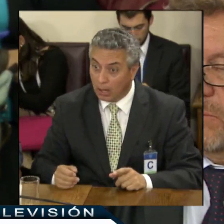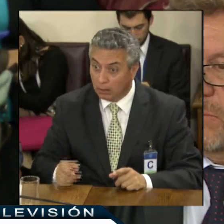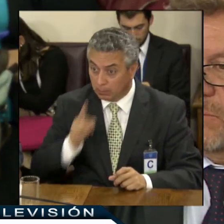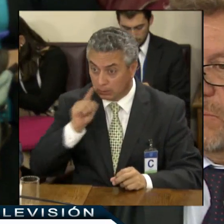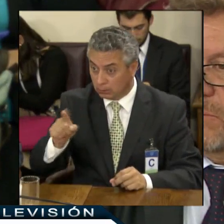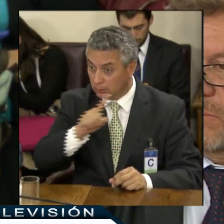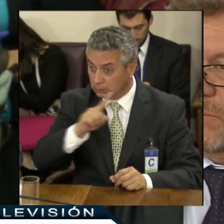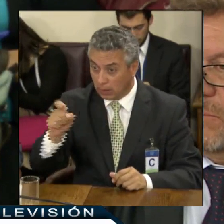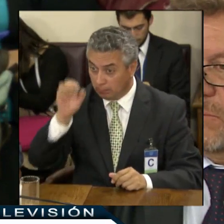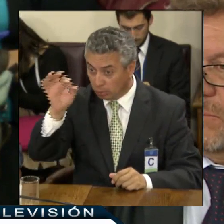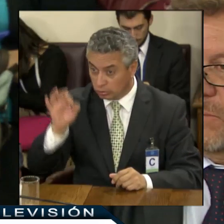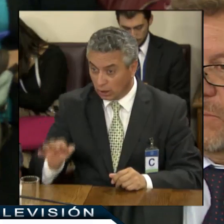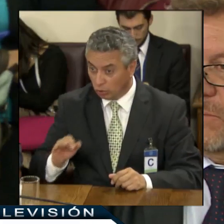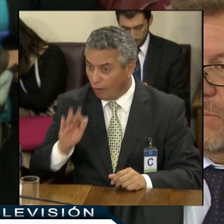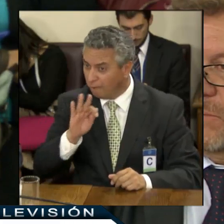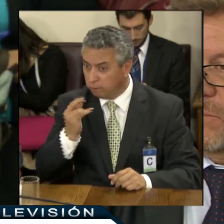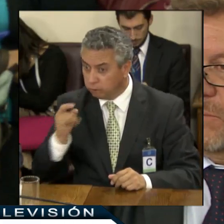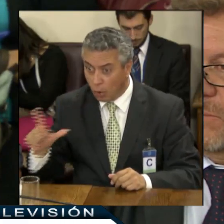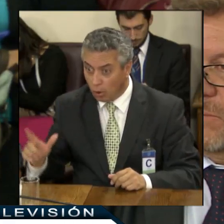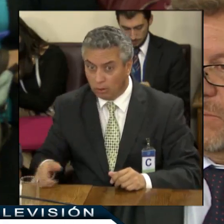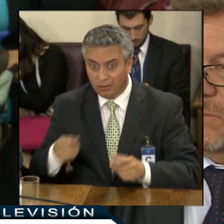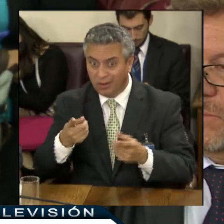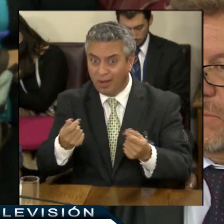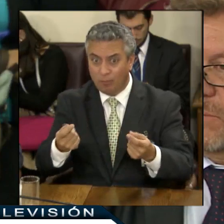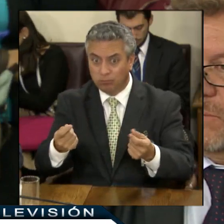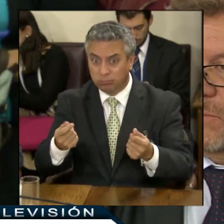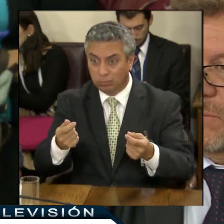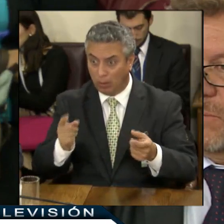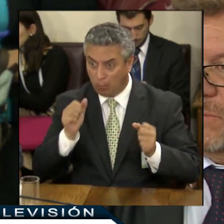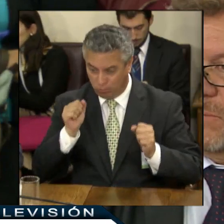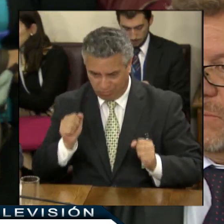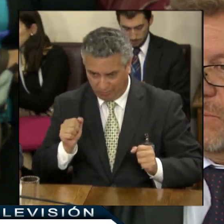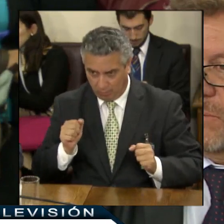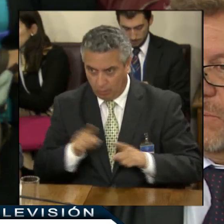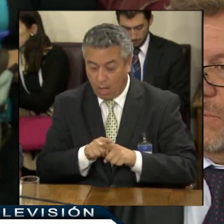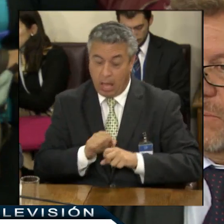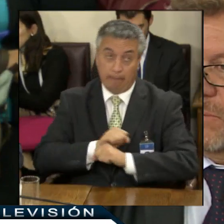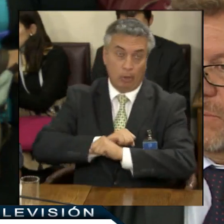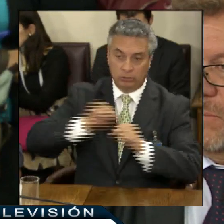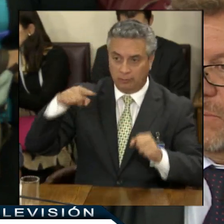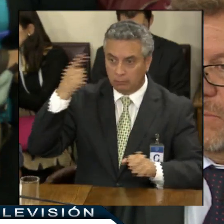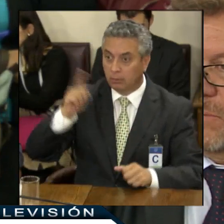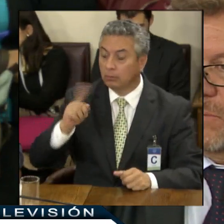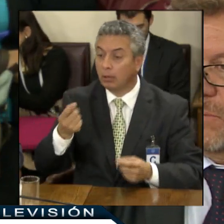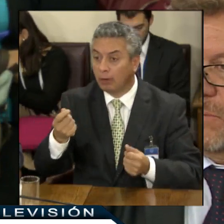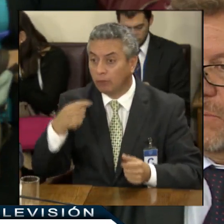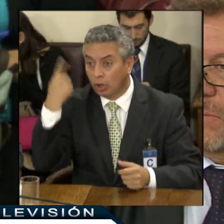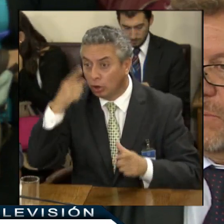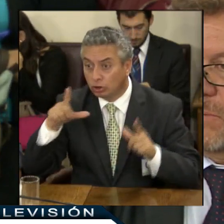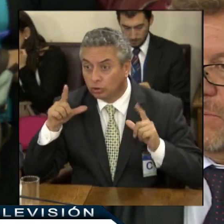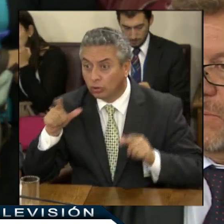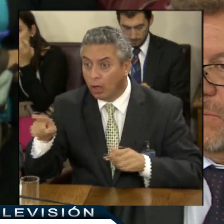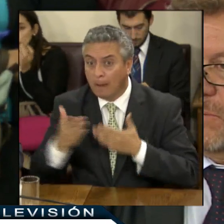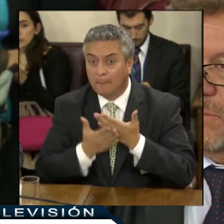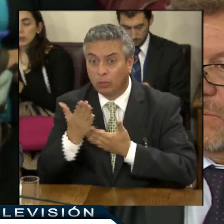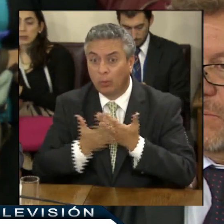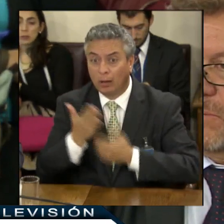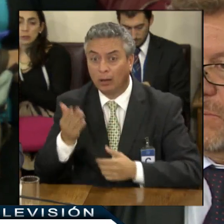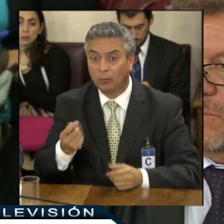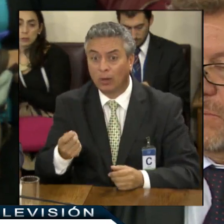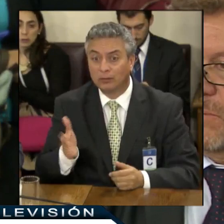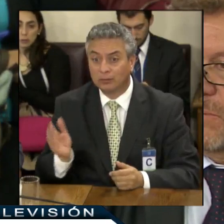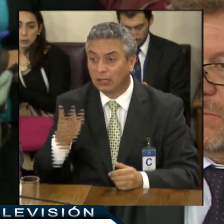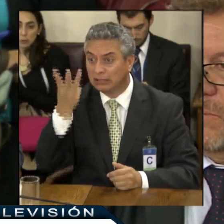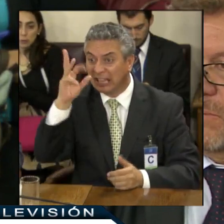100% full accesibilidad es un costo más o menos abordable es más menos Lo que equivale un rostro por ejemplo un rostro matinal recibe una